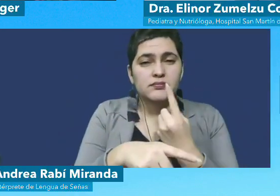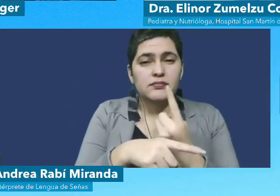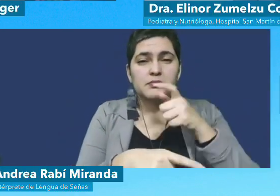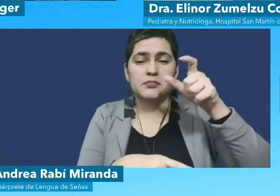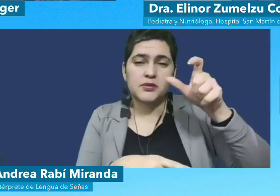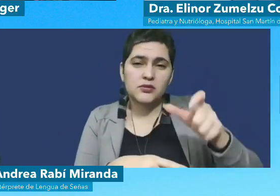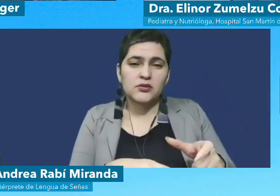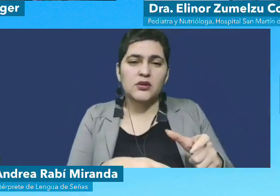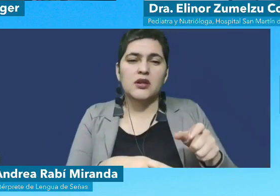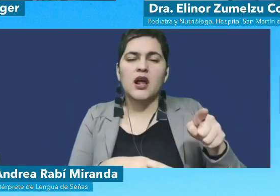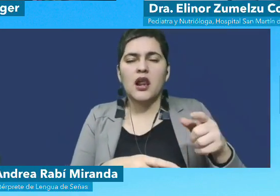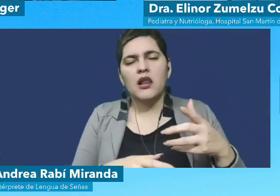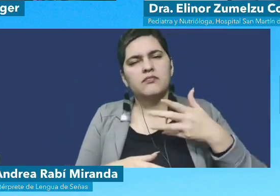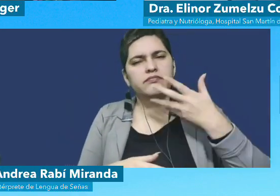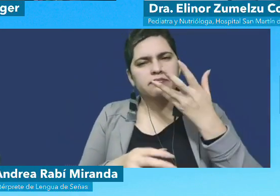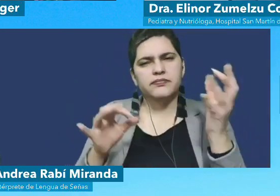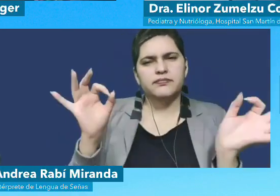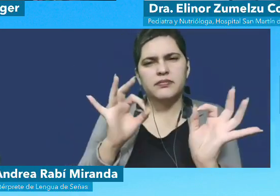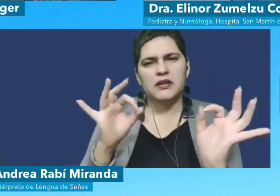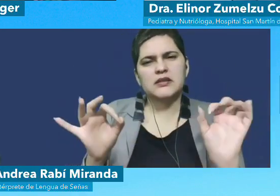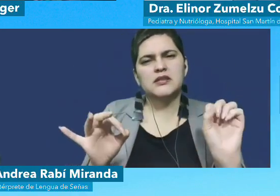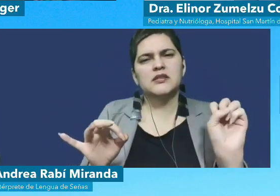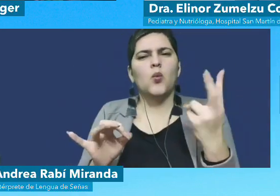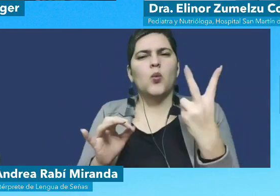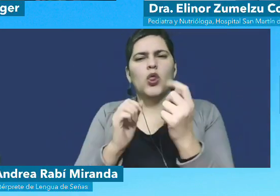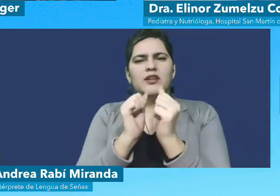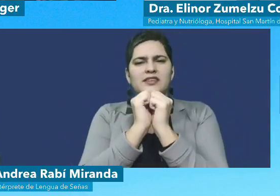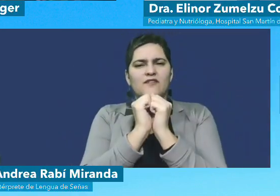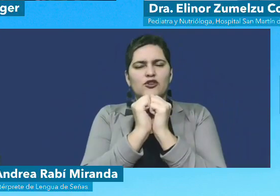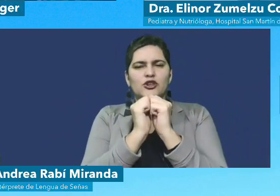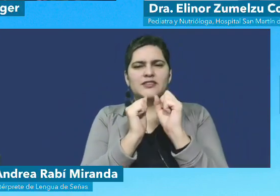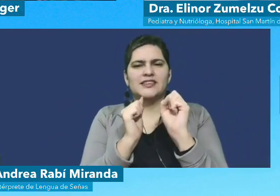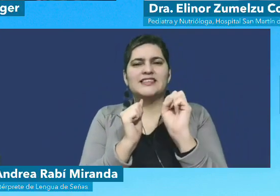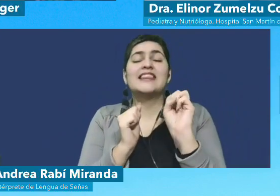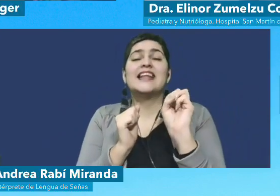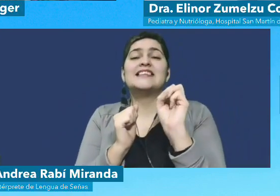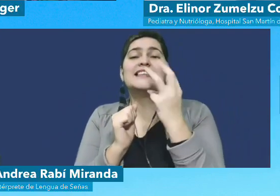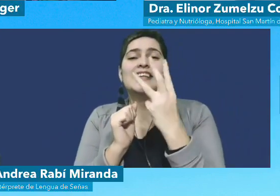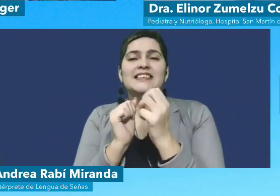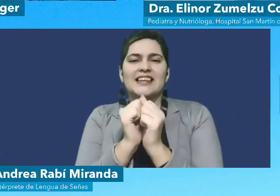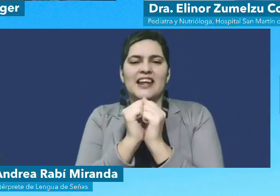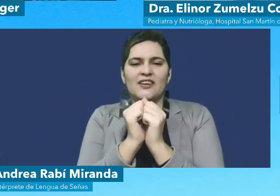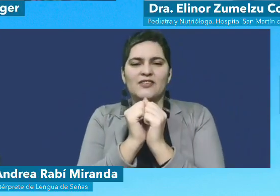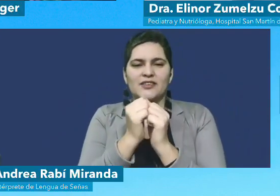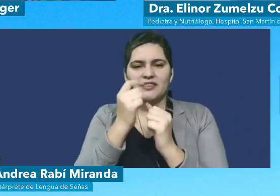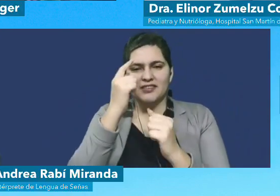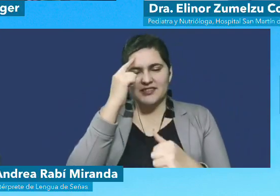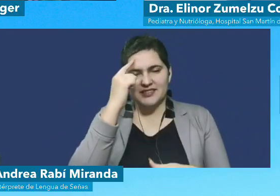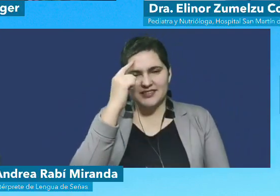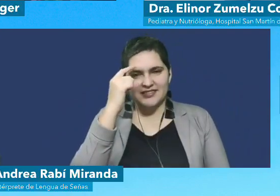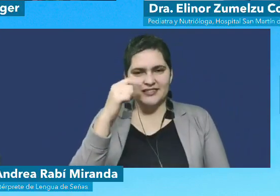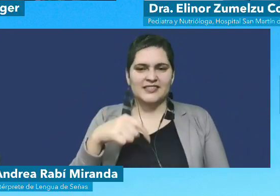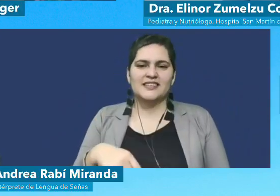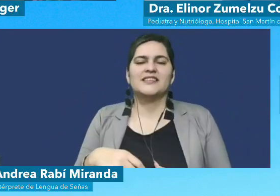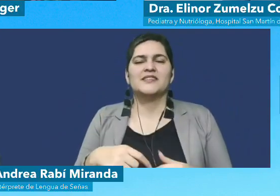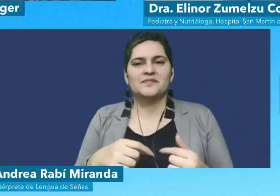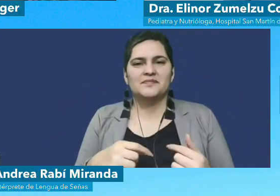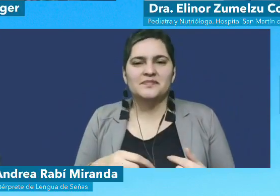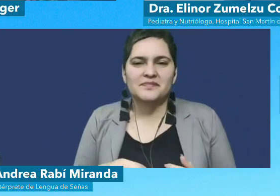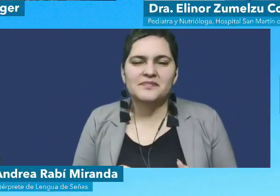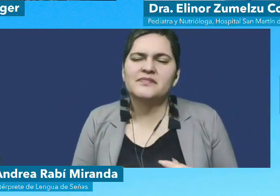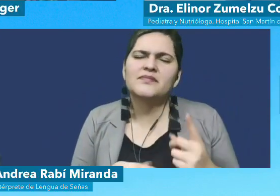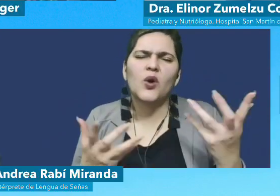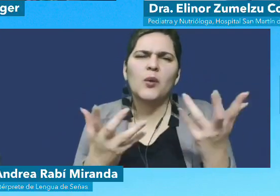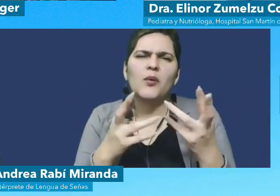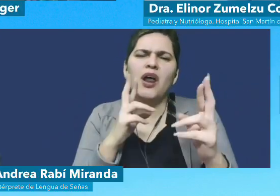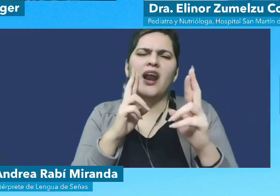habla también como de este segundo cerebro, él dice el tercer cerebro, sumando el sistema nervioso central también. ¿Cómo es esa relación, doctora?